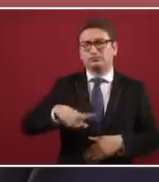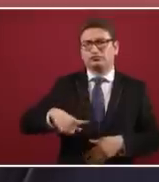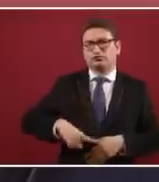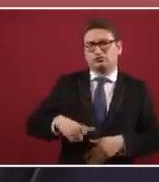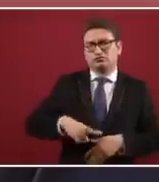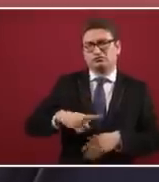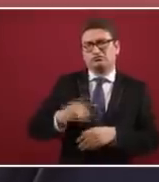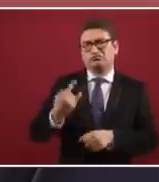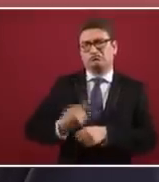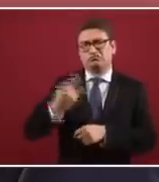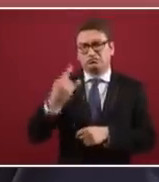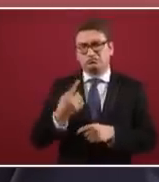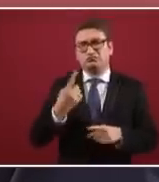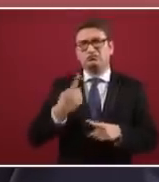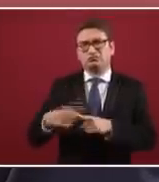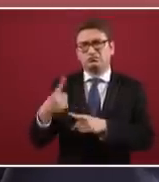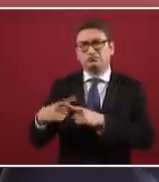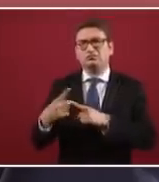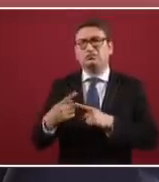del uso